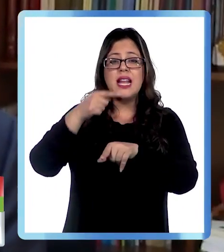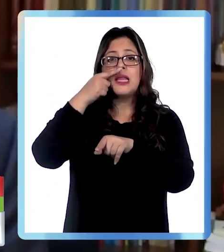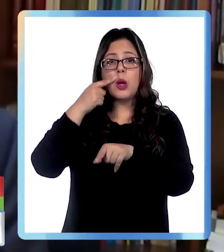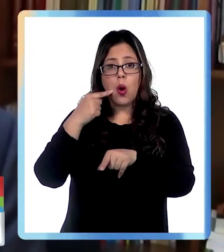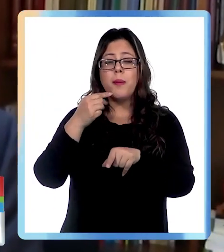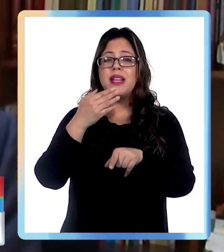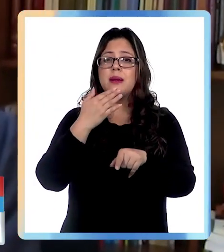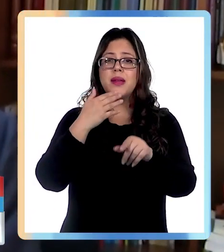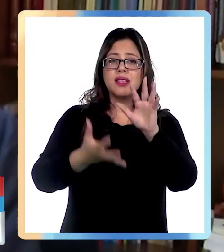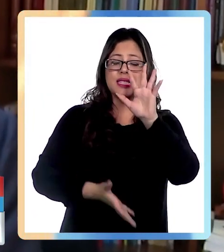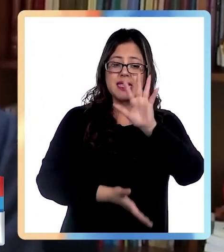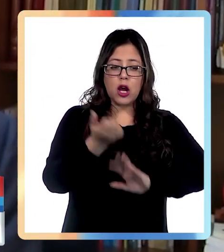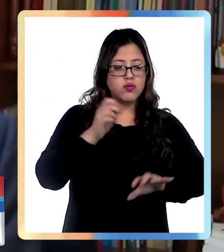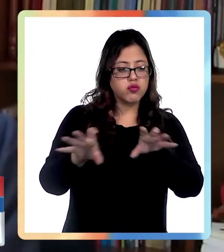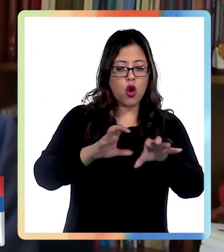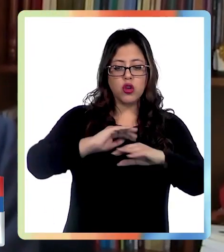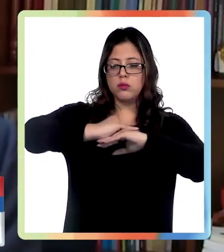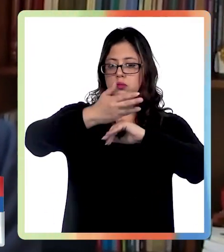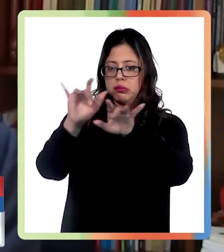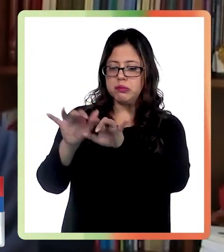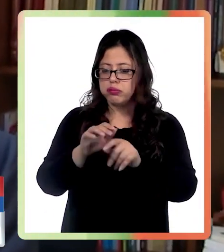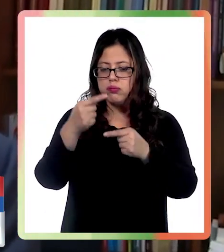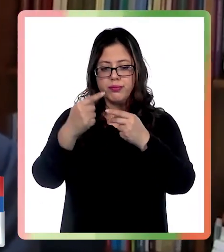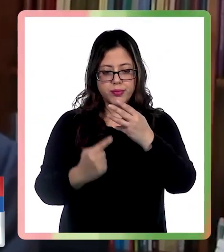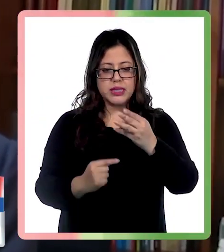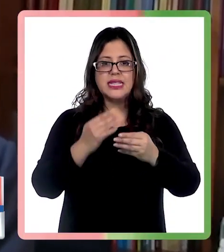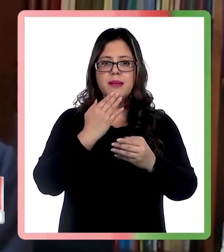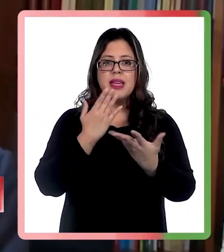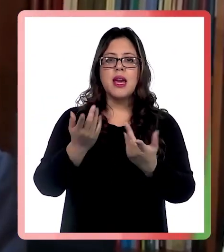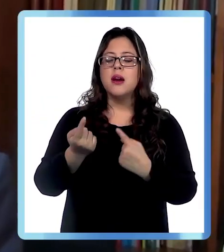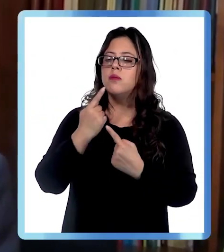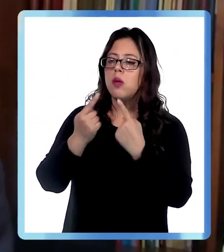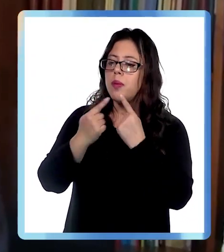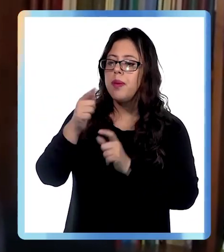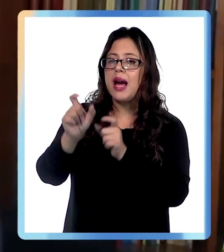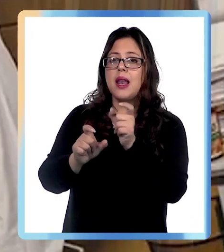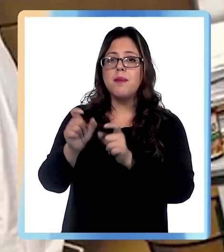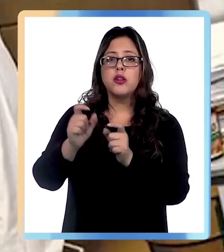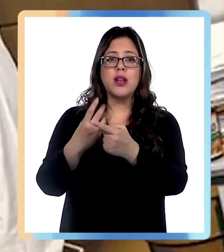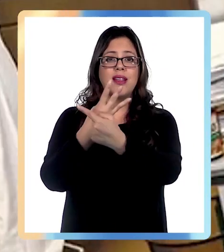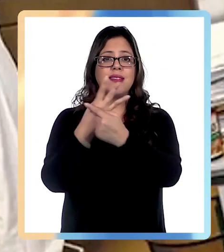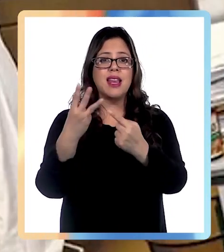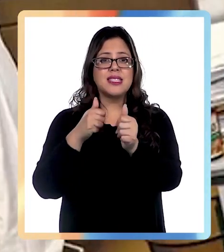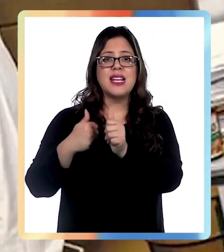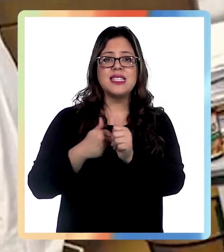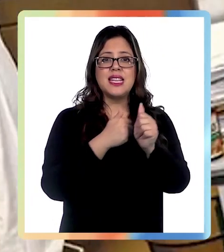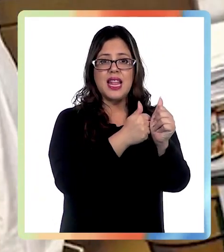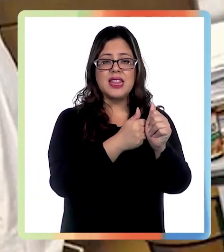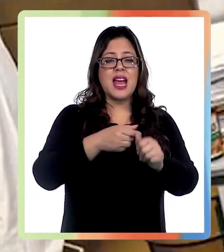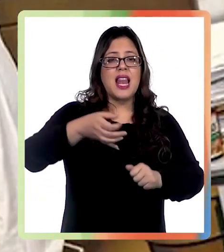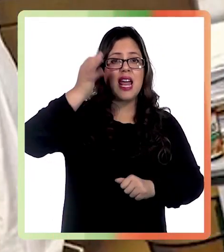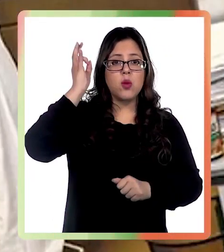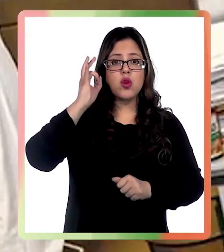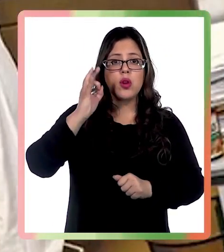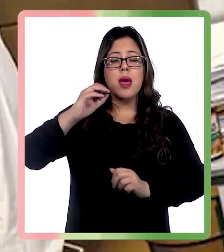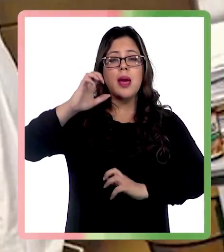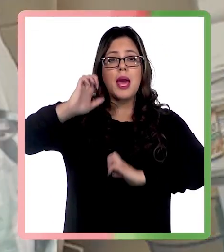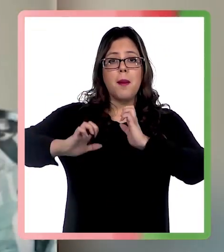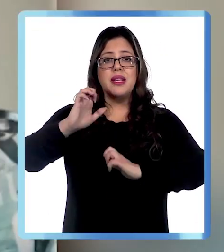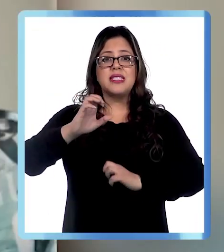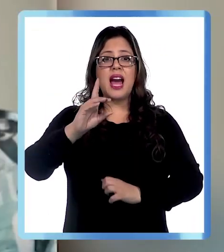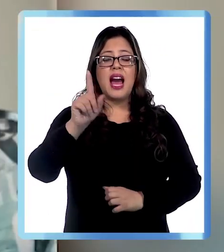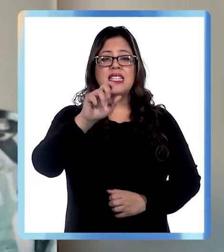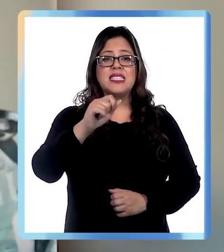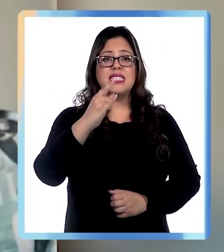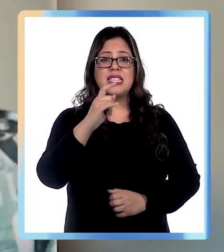hermosilla incautó aparatos trónicos y comenzó a tomar declaraciones a los tres asistentes a esta reunión el empresario